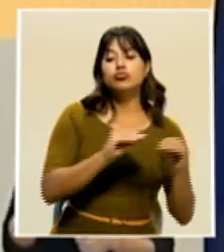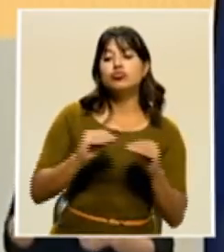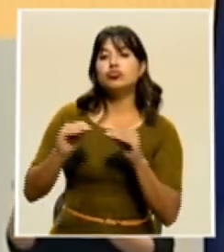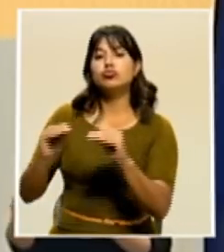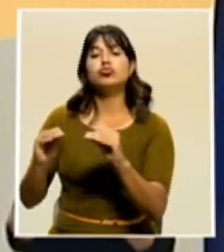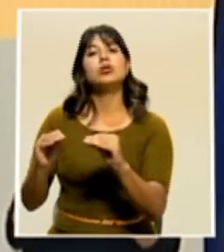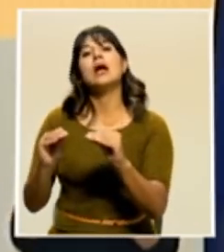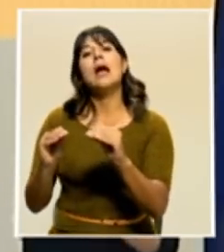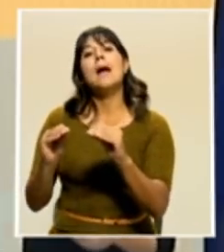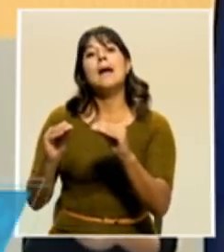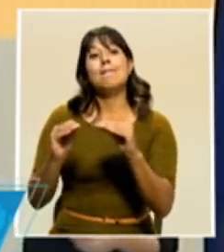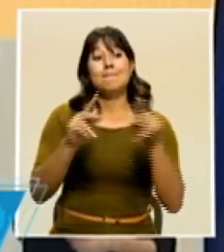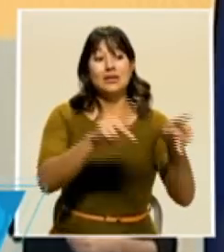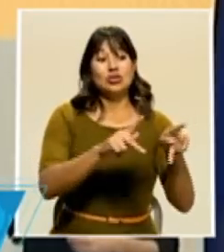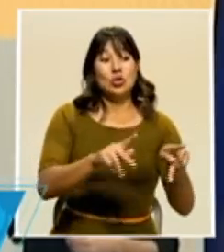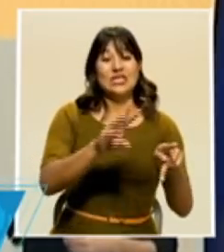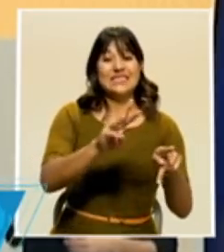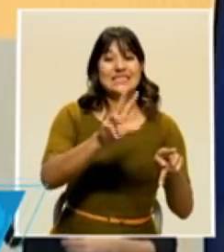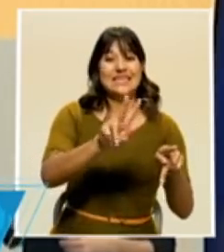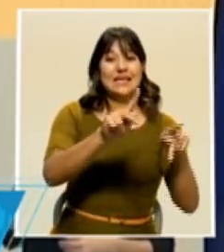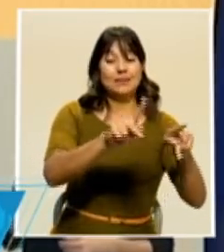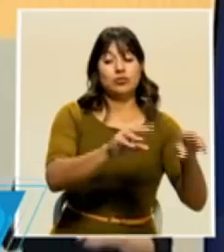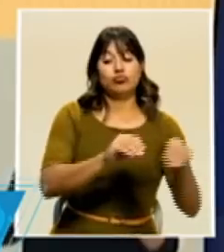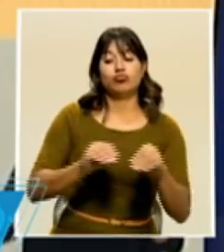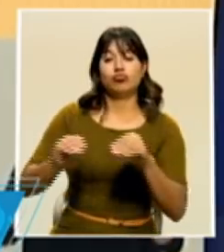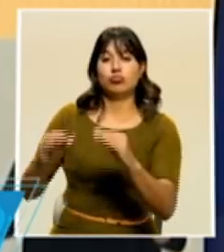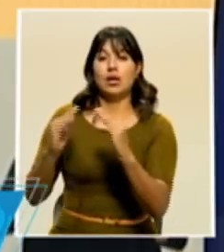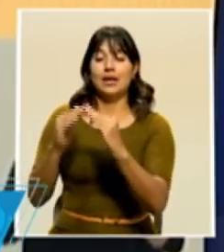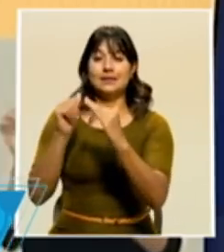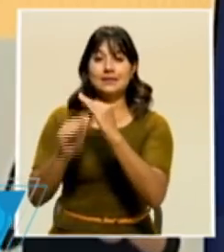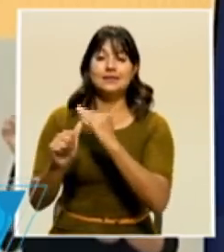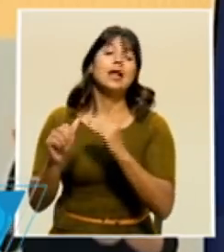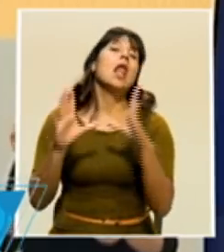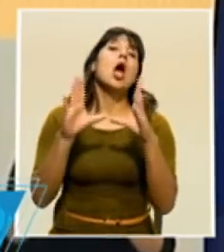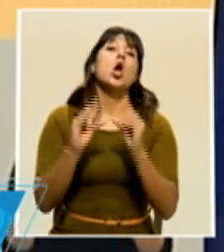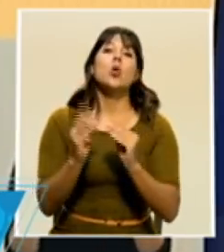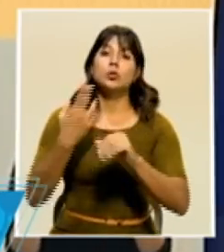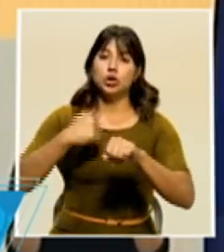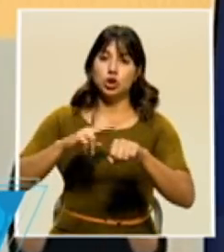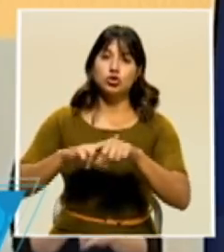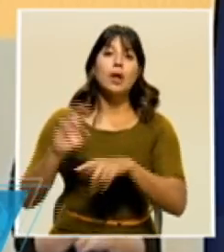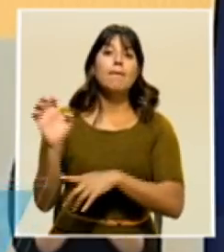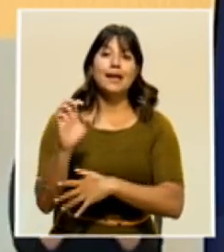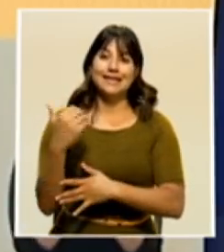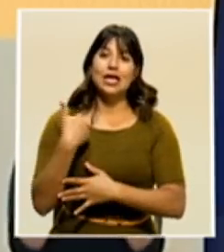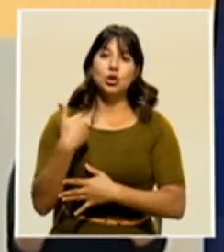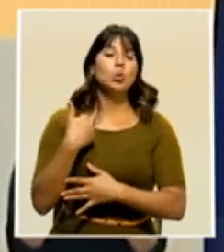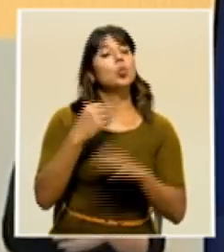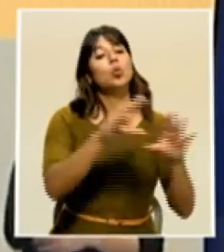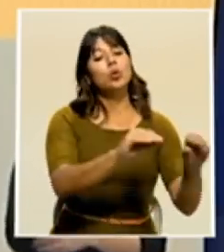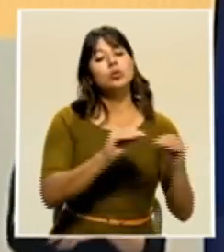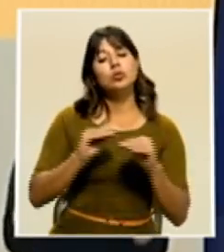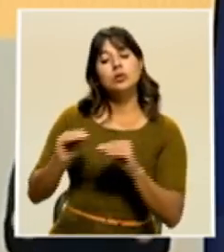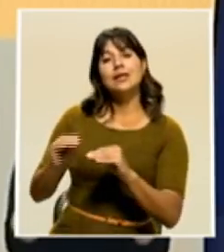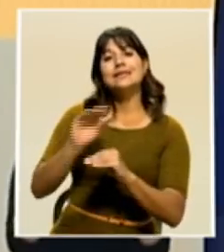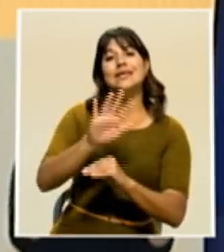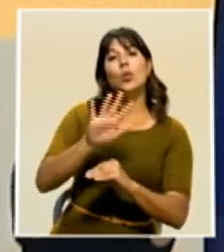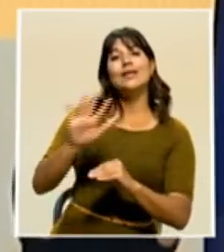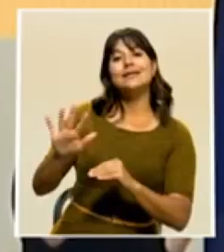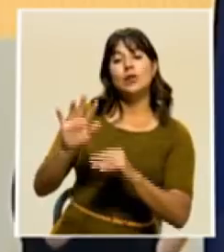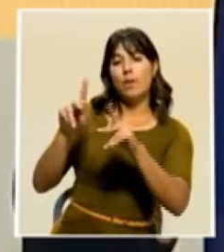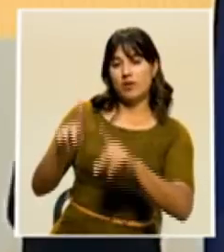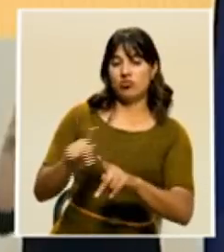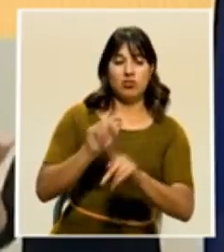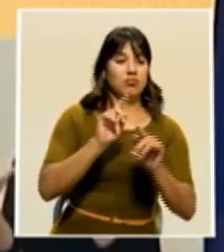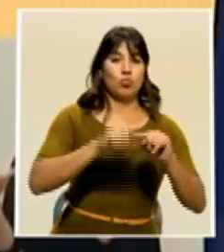cantón de Corredores el Comité Municipal de Emergencias tuviera que movilizar de manera preventiva cerca de 55 personas.